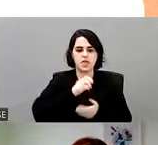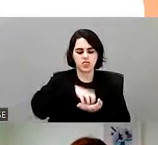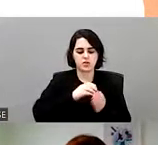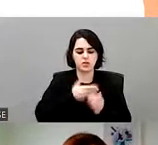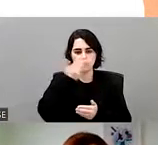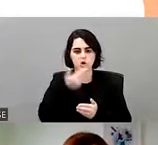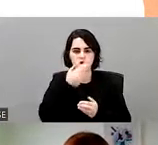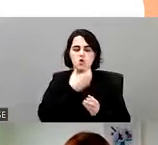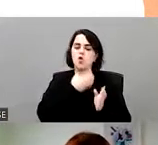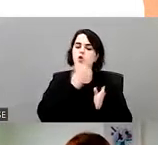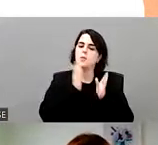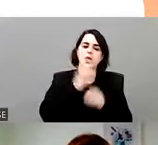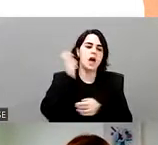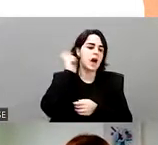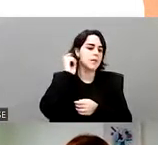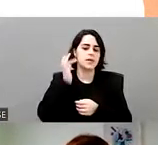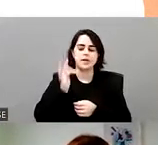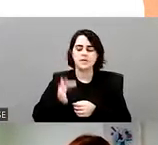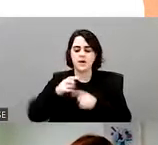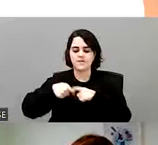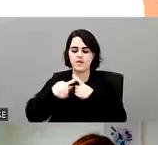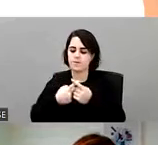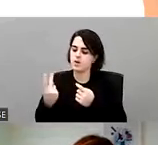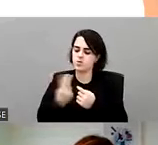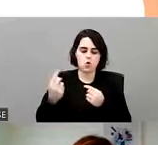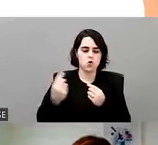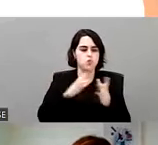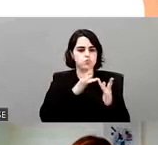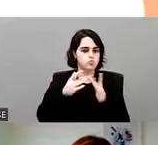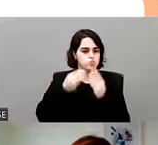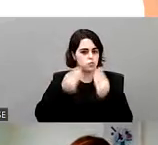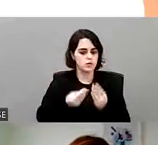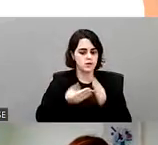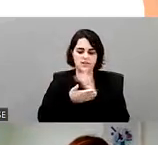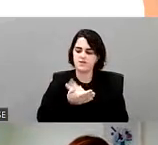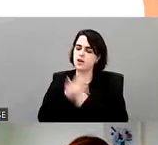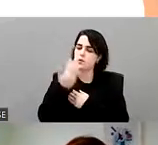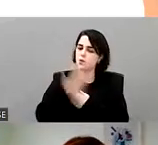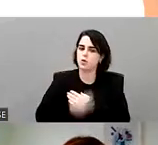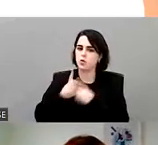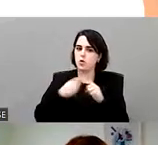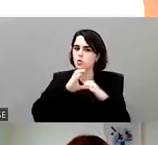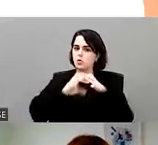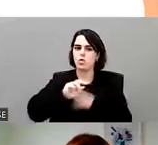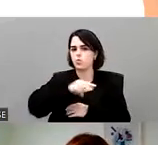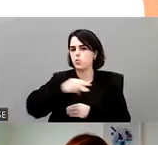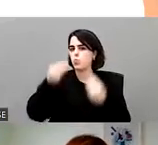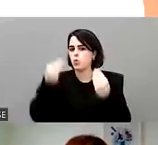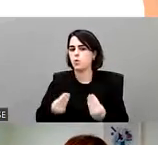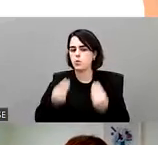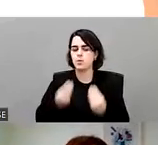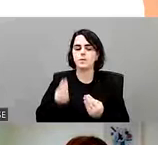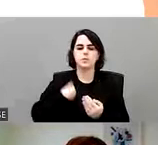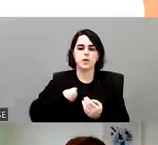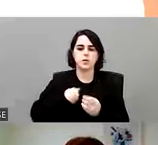de Aspace y desde la familia, cosa que es muy importante para obtener buenos resultados en el área comunicativa, bueno, y en el resto